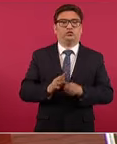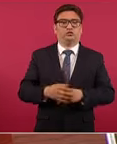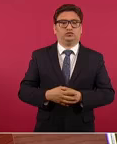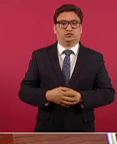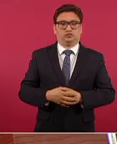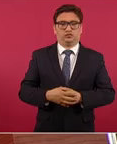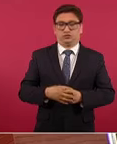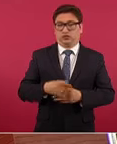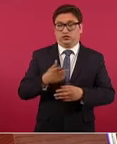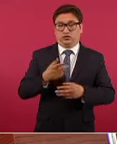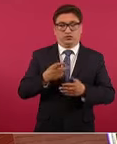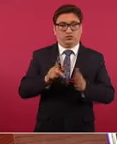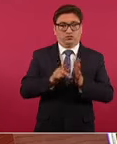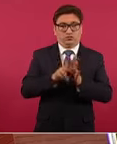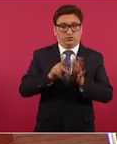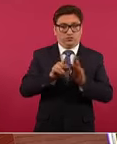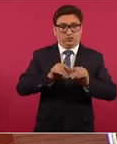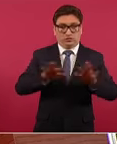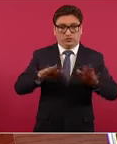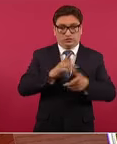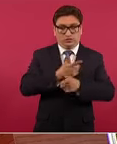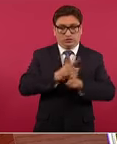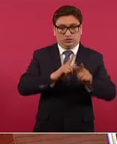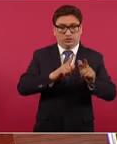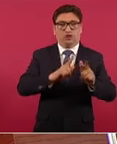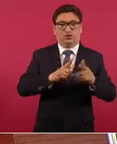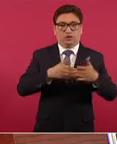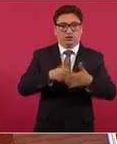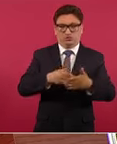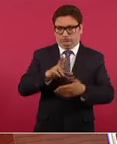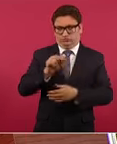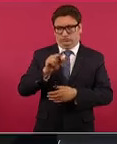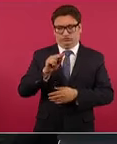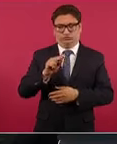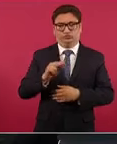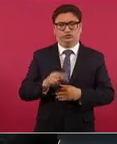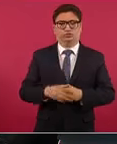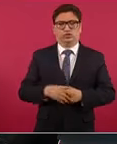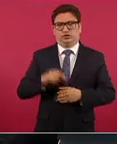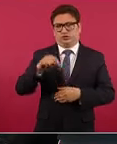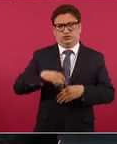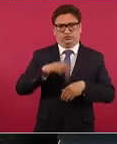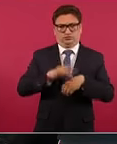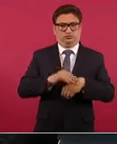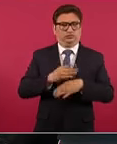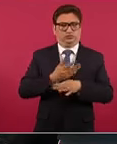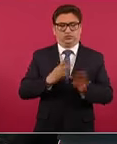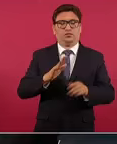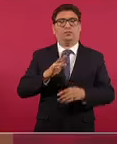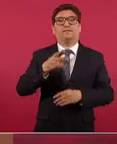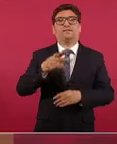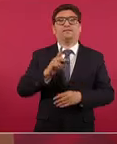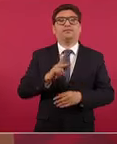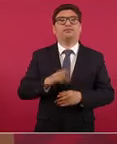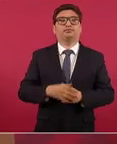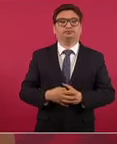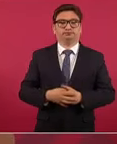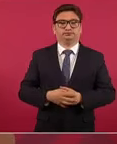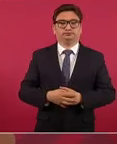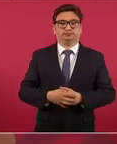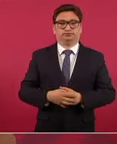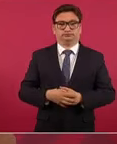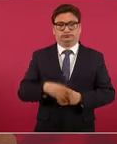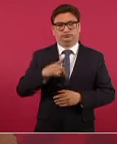libertad de expresión aquí te permite todo nada más que